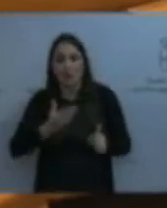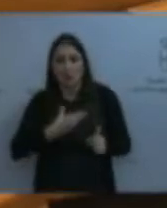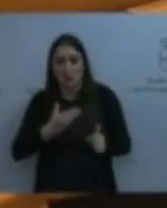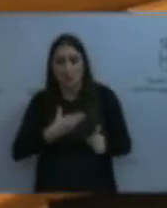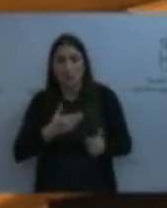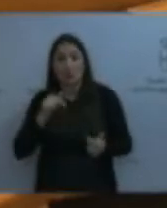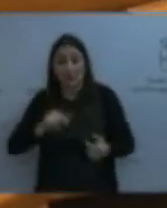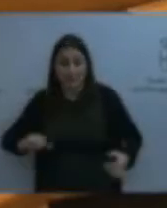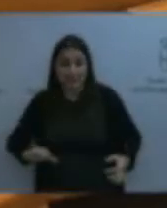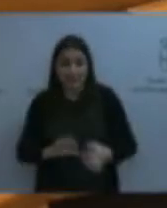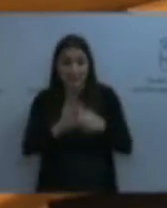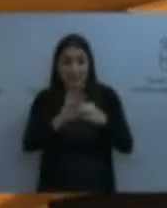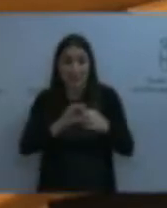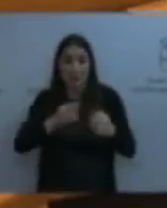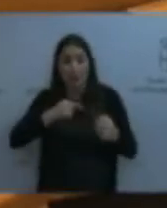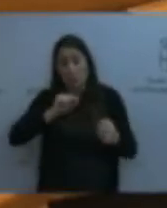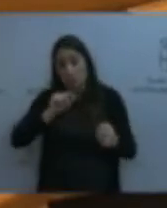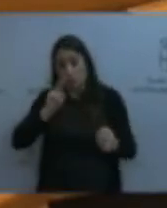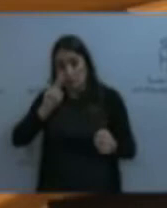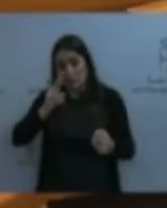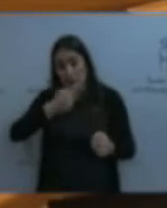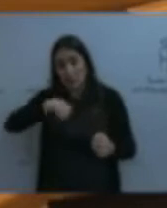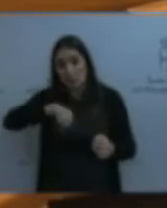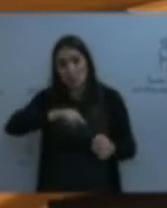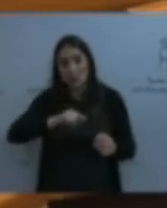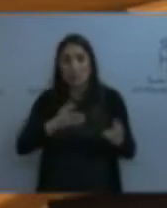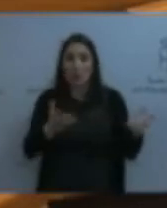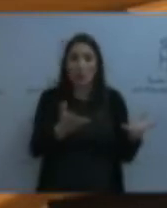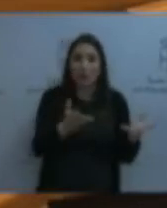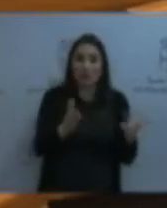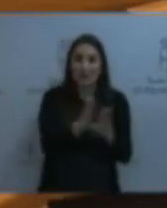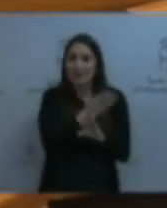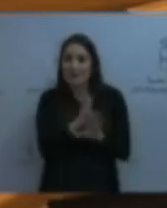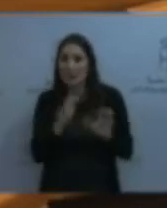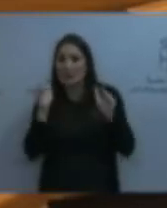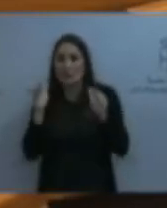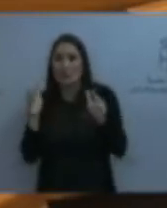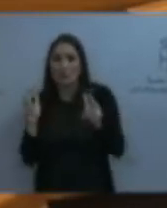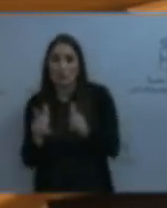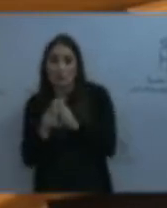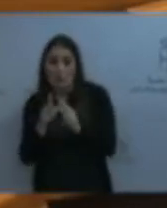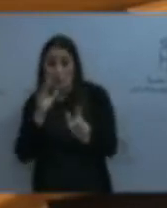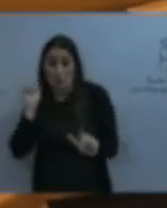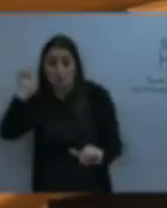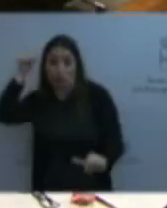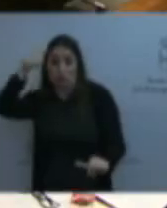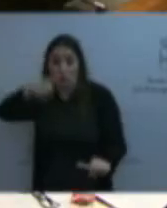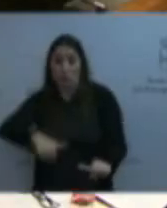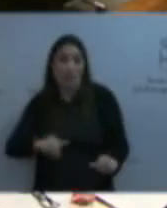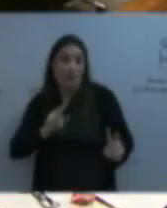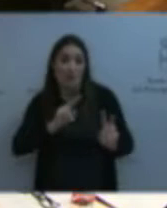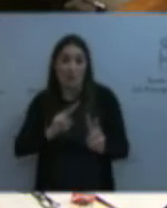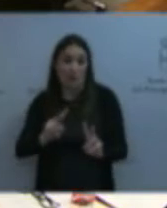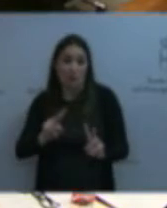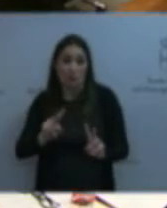ese sentido, de nuestro punto de vista, es que separar la urgencia de la atención social, por la experiencia que nosotros estamos viendo, desde